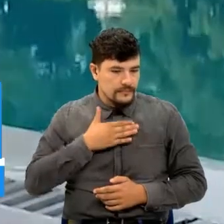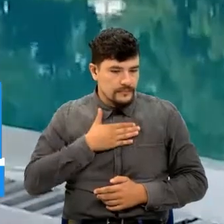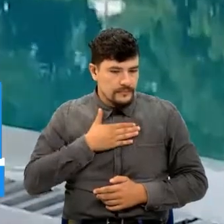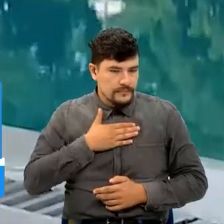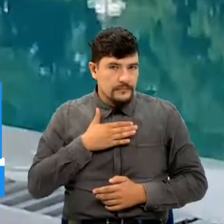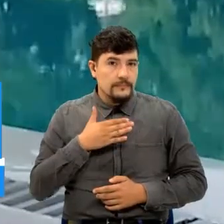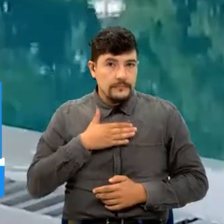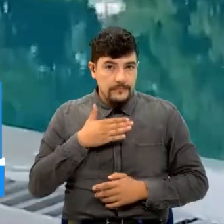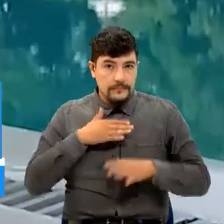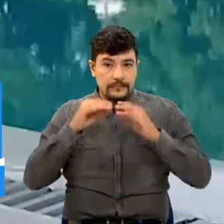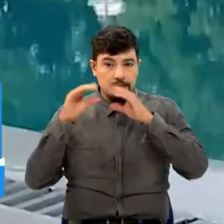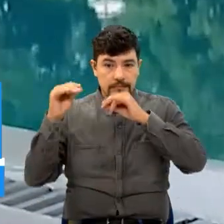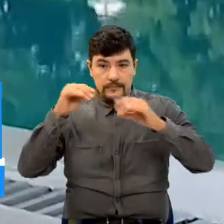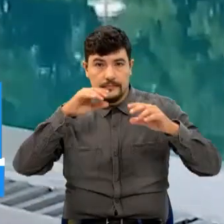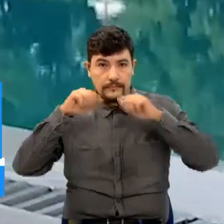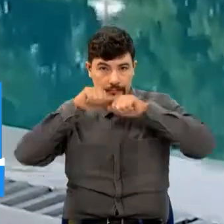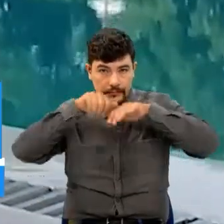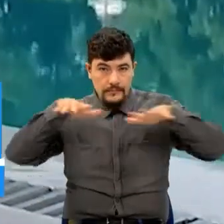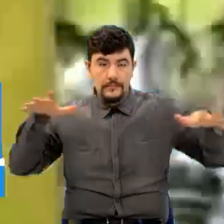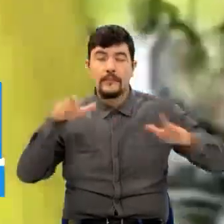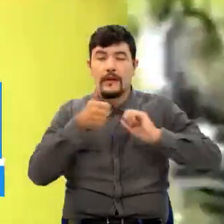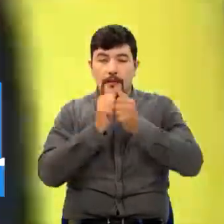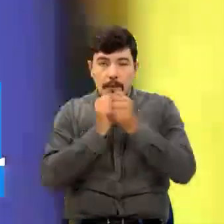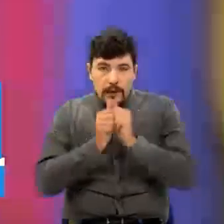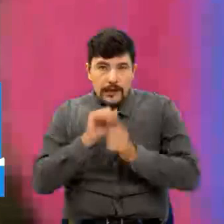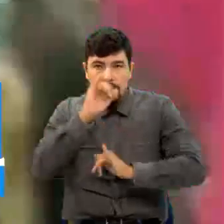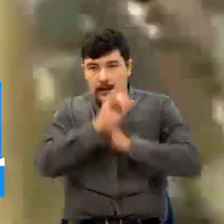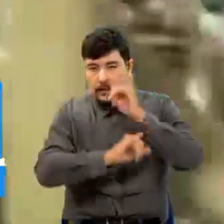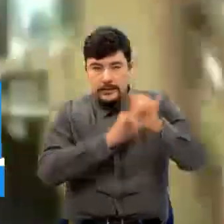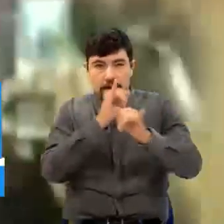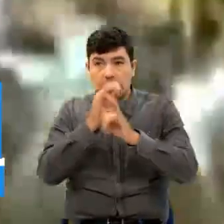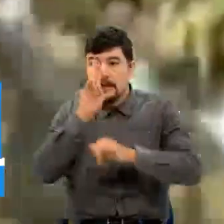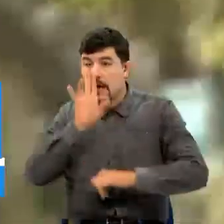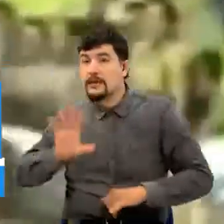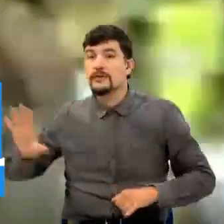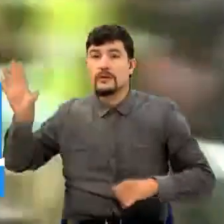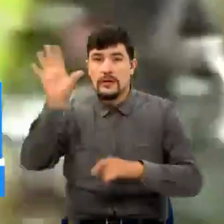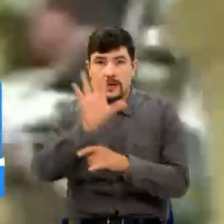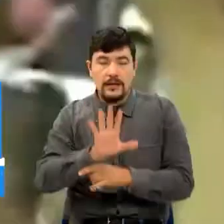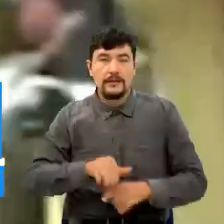nivel nacional y luego a nivel internacional. Vi